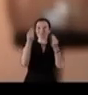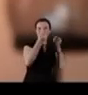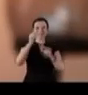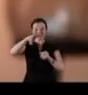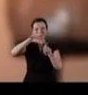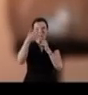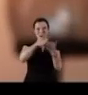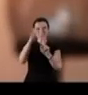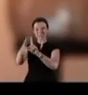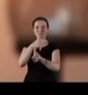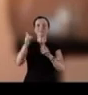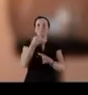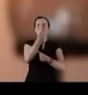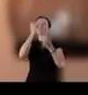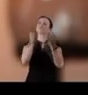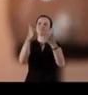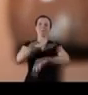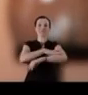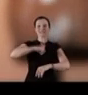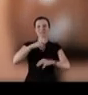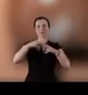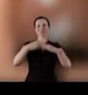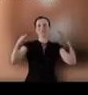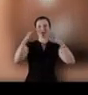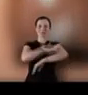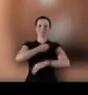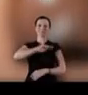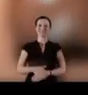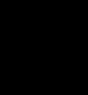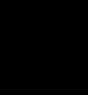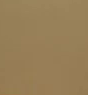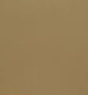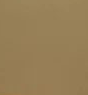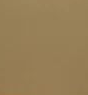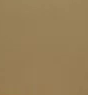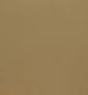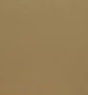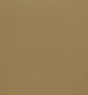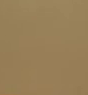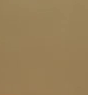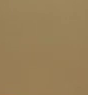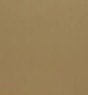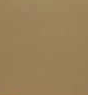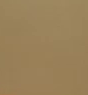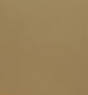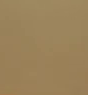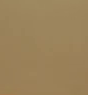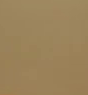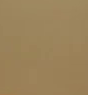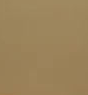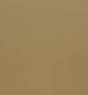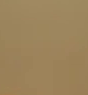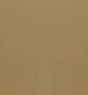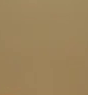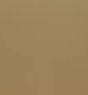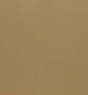tenías razón. Me voy contigo. Ministerio de Sanidad, Servicios Sociales e Igualdad, Gobierno de España. Muchas veces detrás de esa